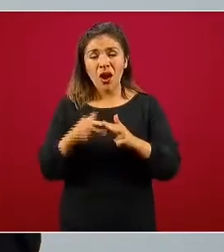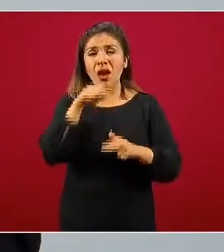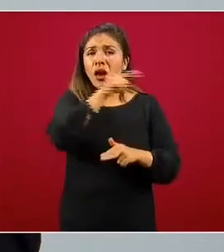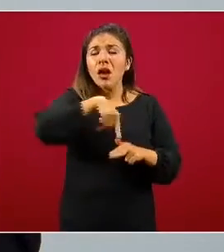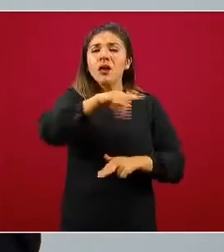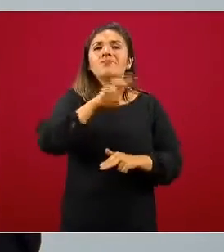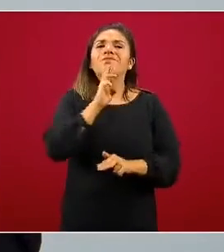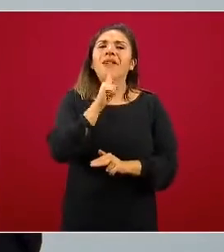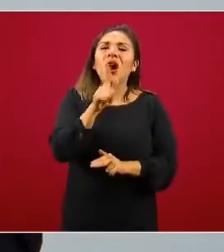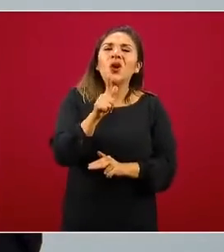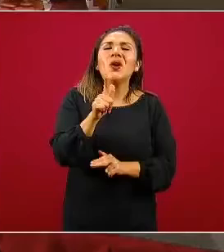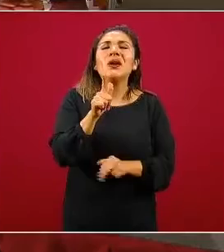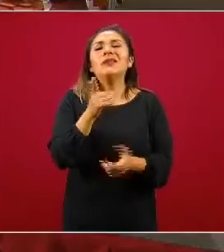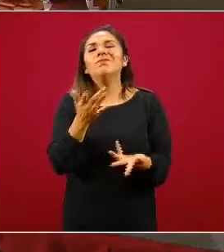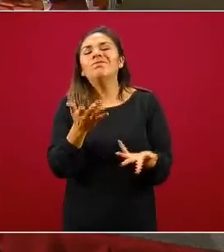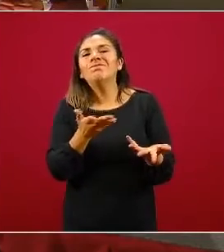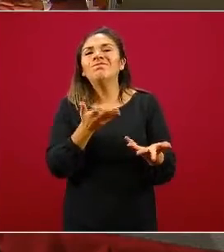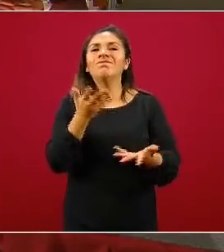que prefieren